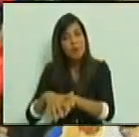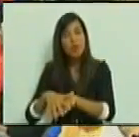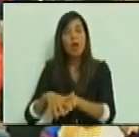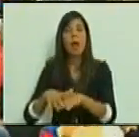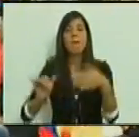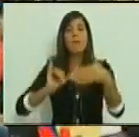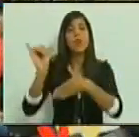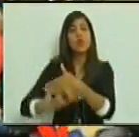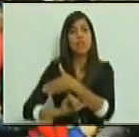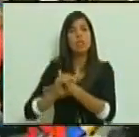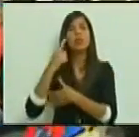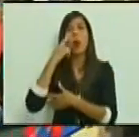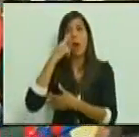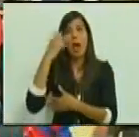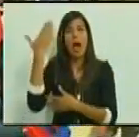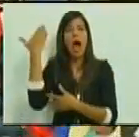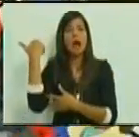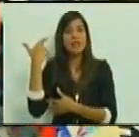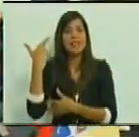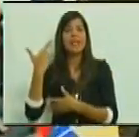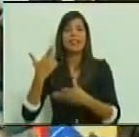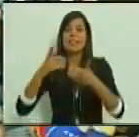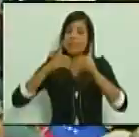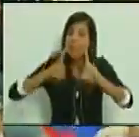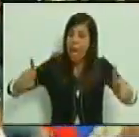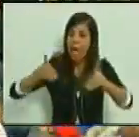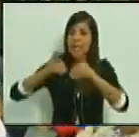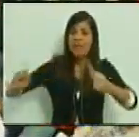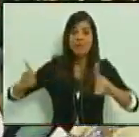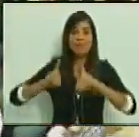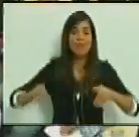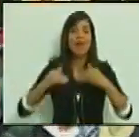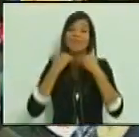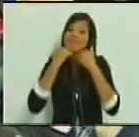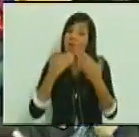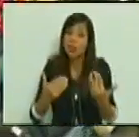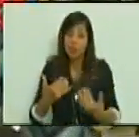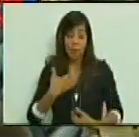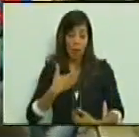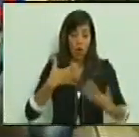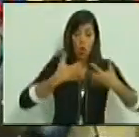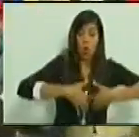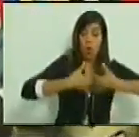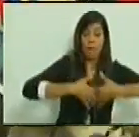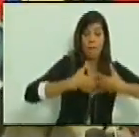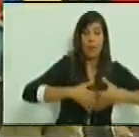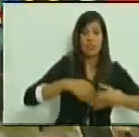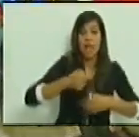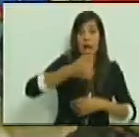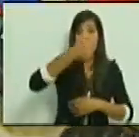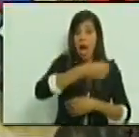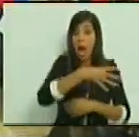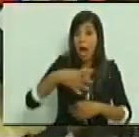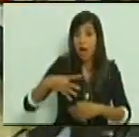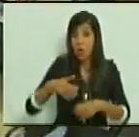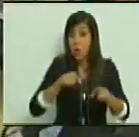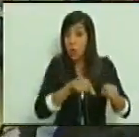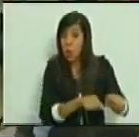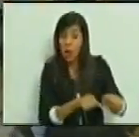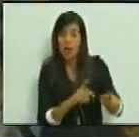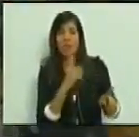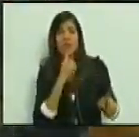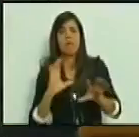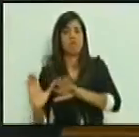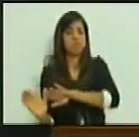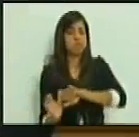político dispersamos los esfuerzos. Yo produzco el arroz y entonces lo acopio y no se lo